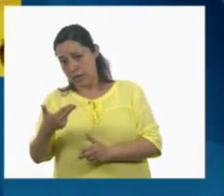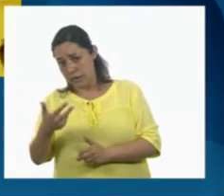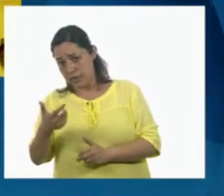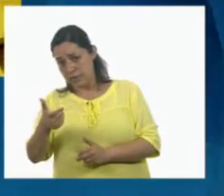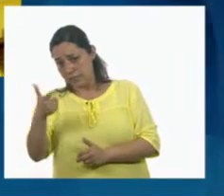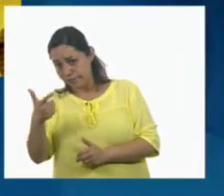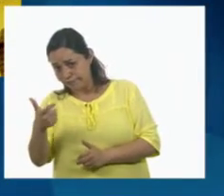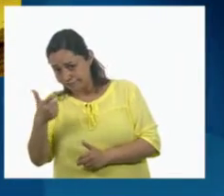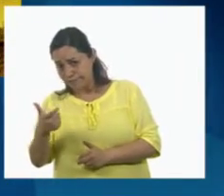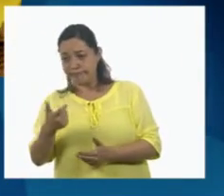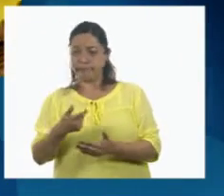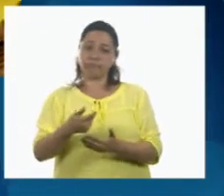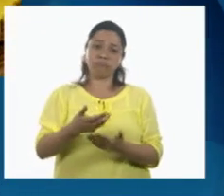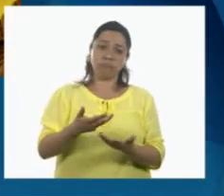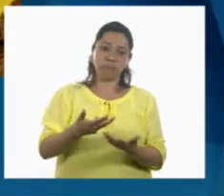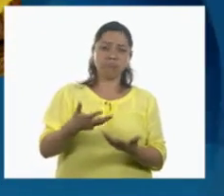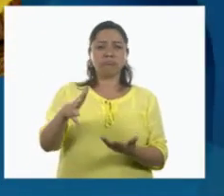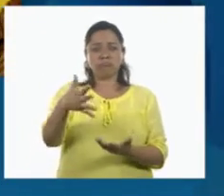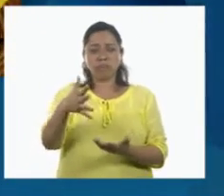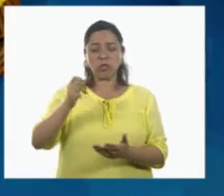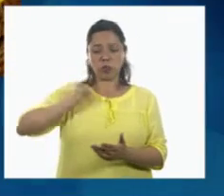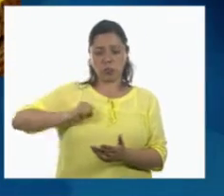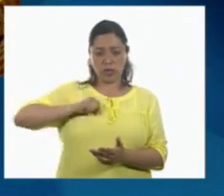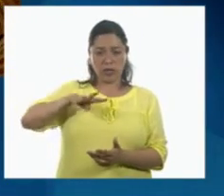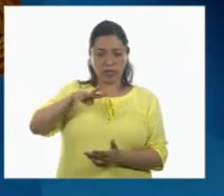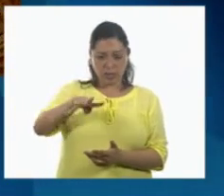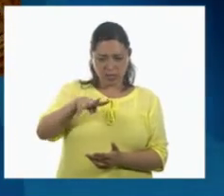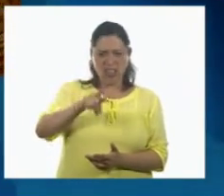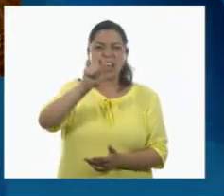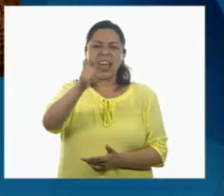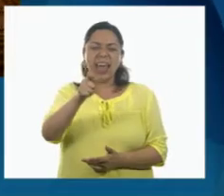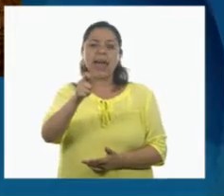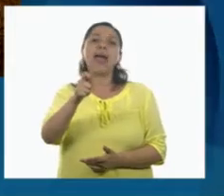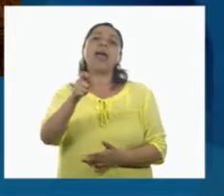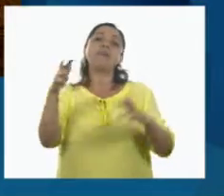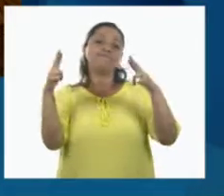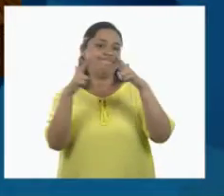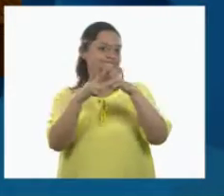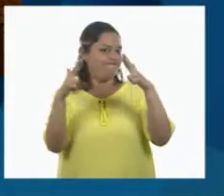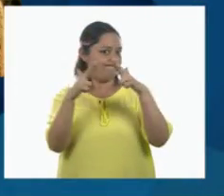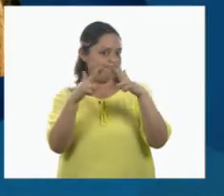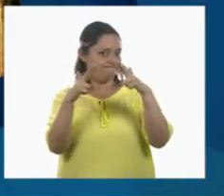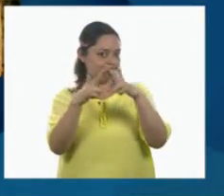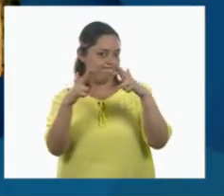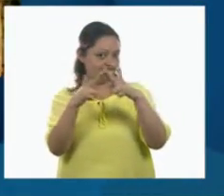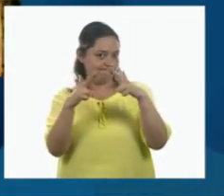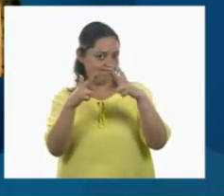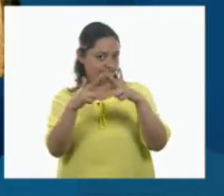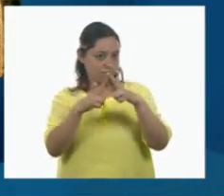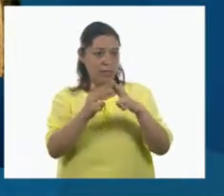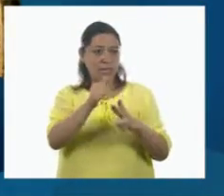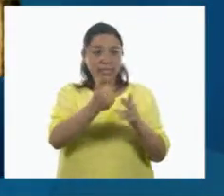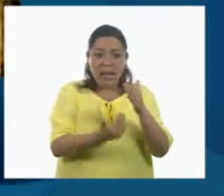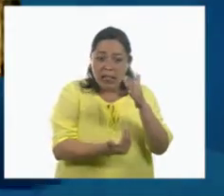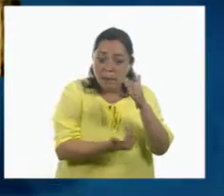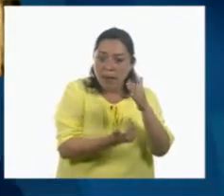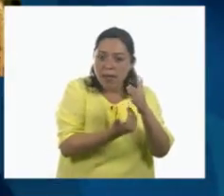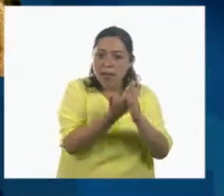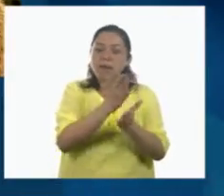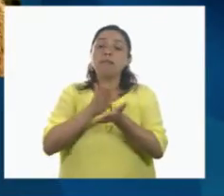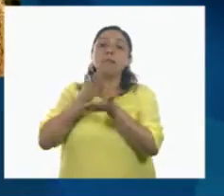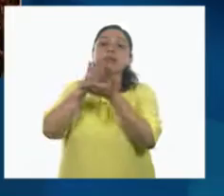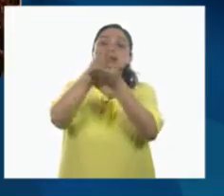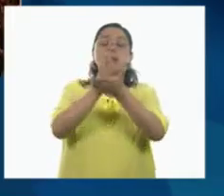XIX, estaba todavía muy marcada por las actividades religiosas. Es decir, en la mañana las mujeres iban